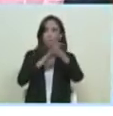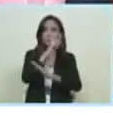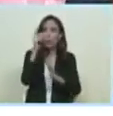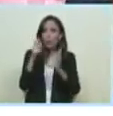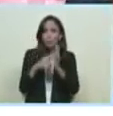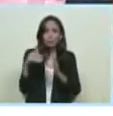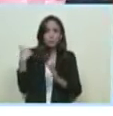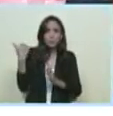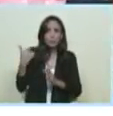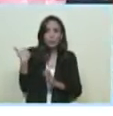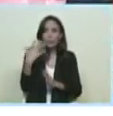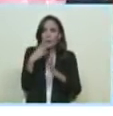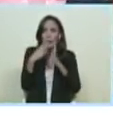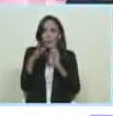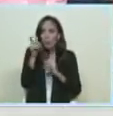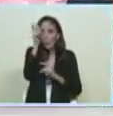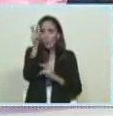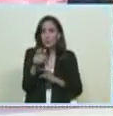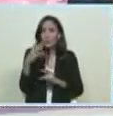una necesidad.